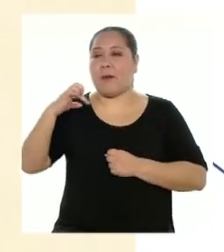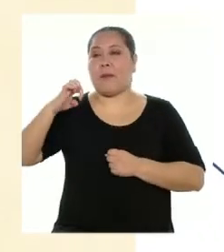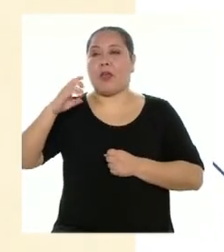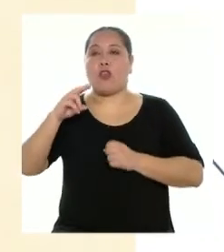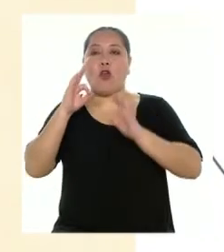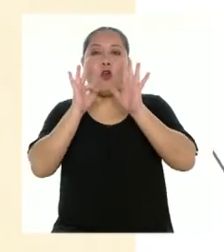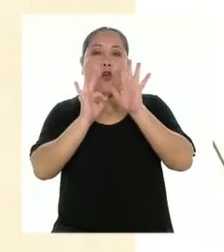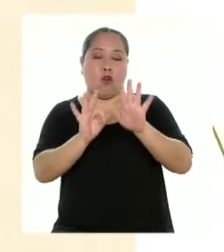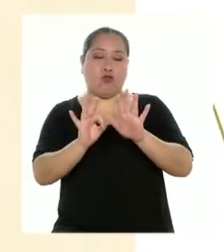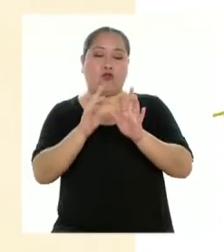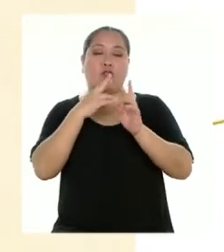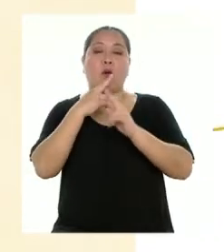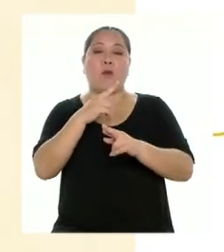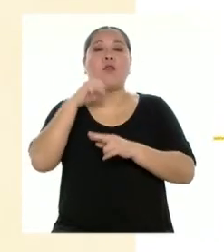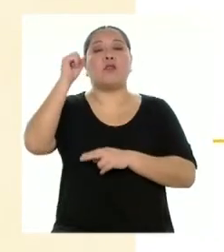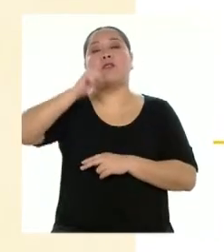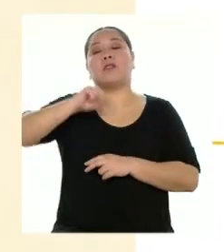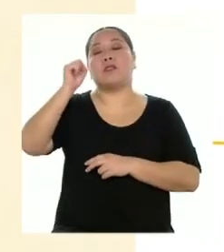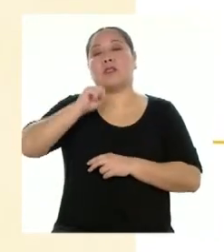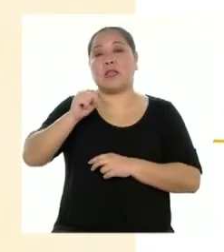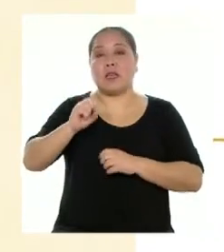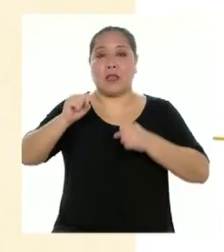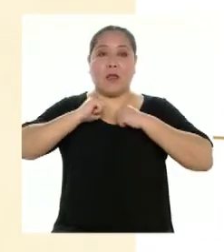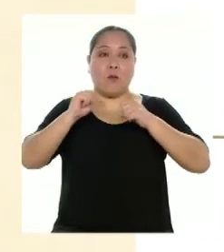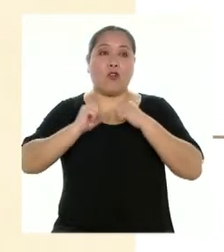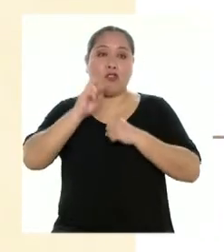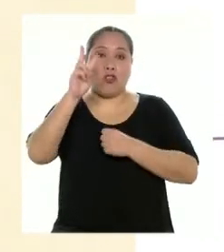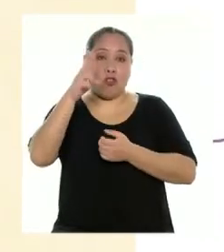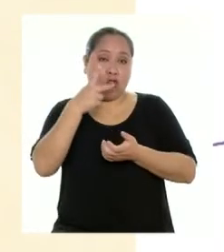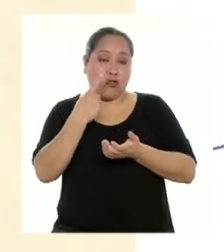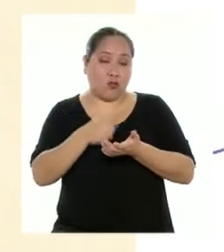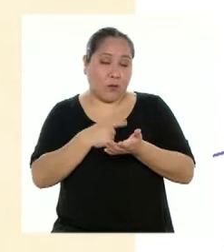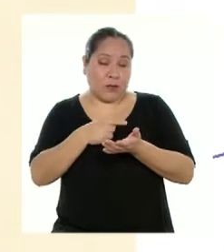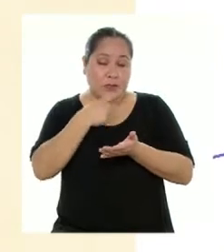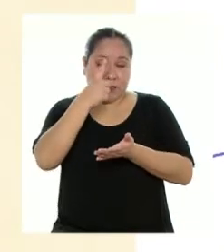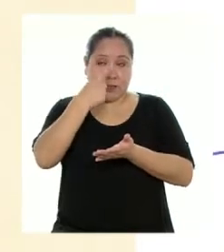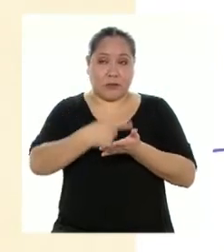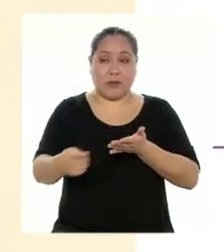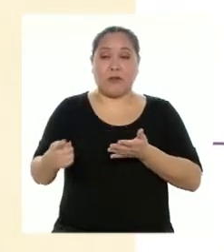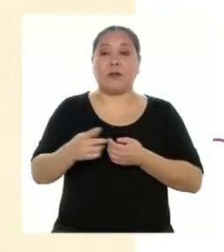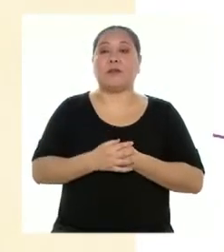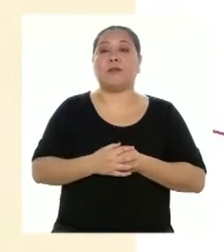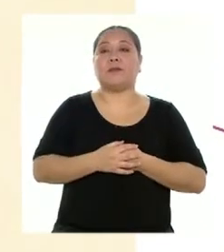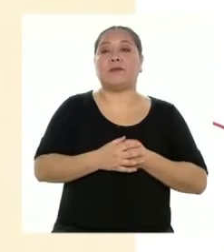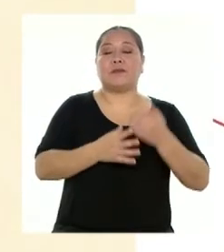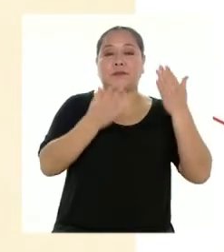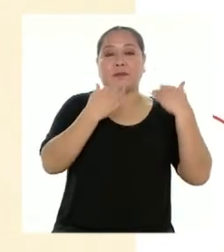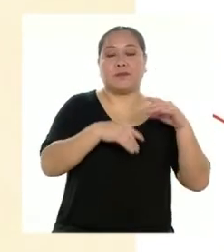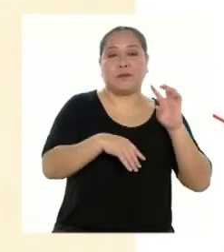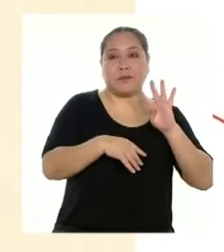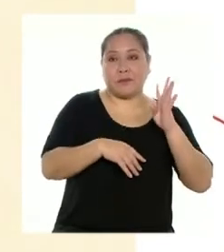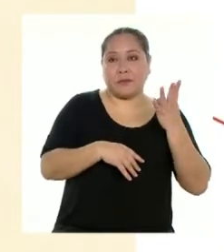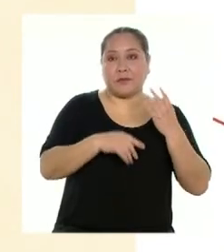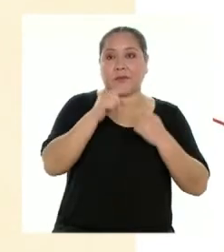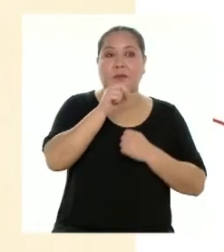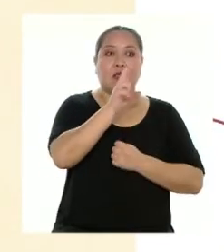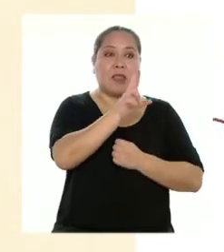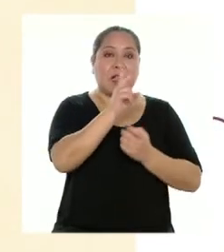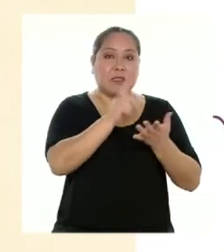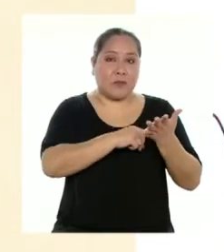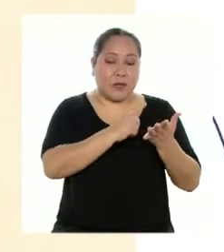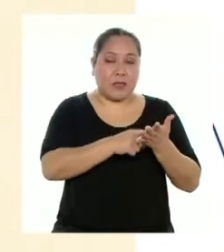8 respondieron que sí hacen actividad física 2 veces durante la semana. En la cuarta categoría, 3